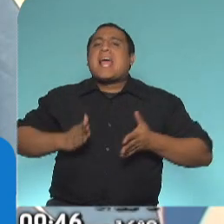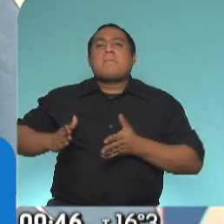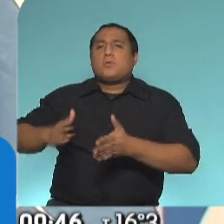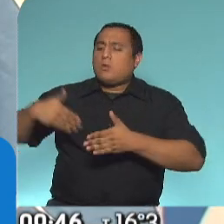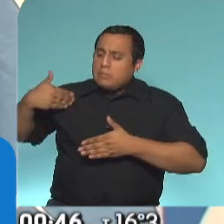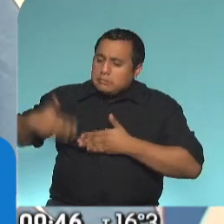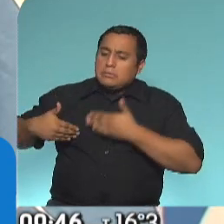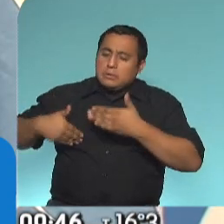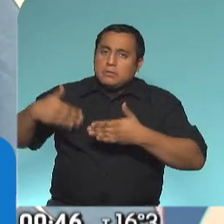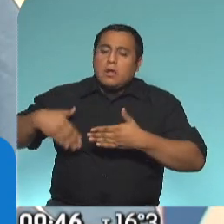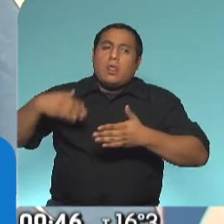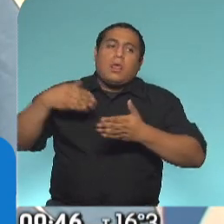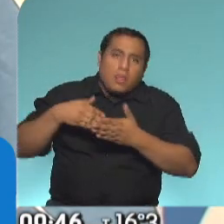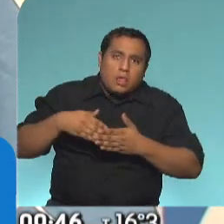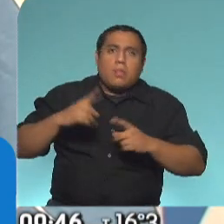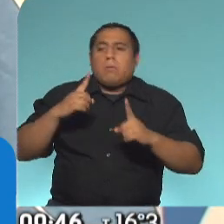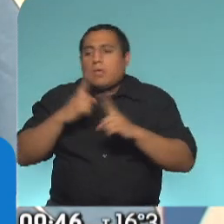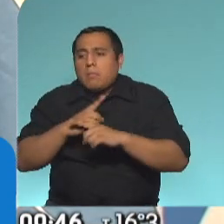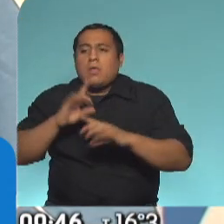muchas dificultades, con